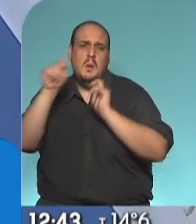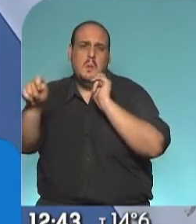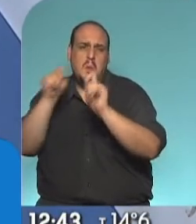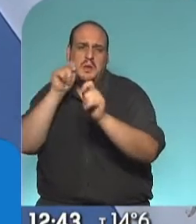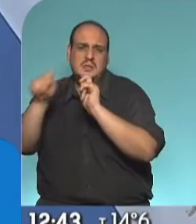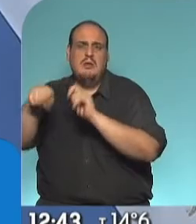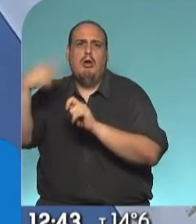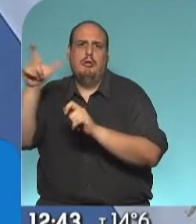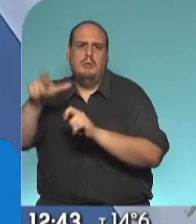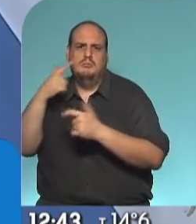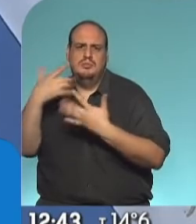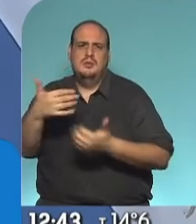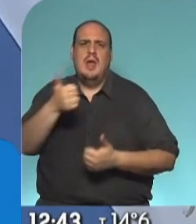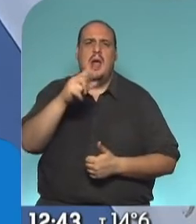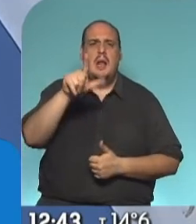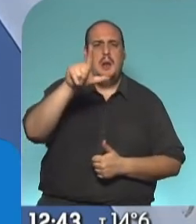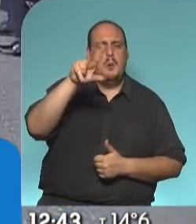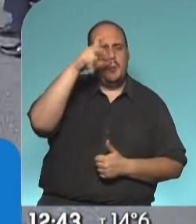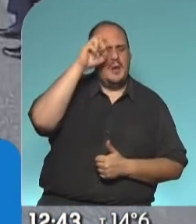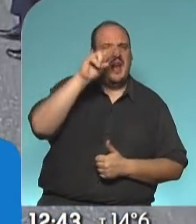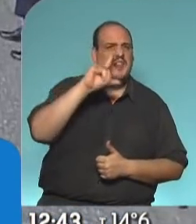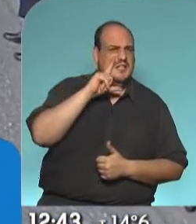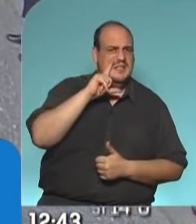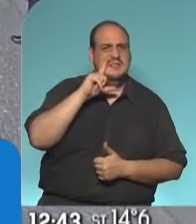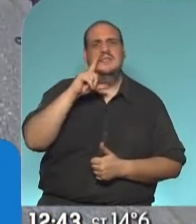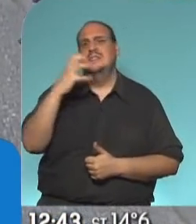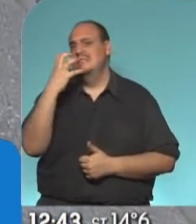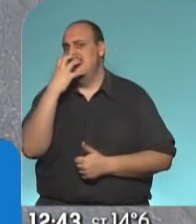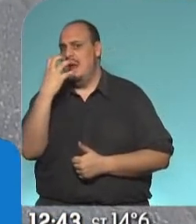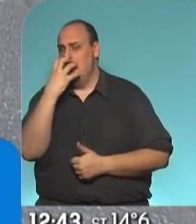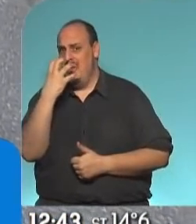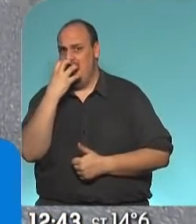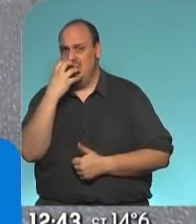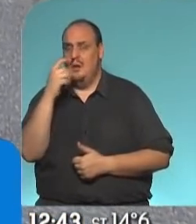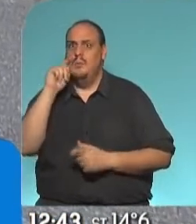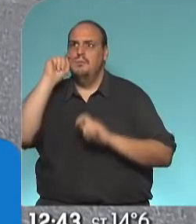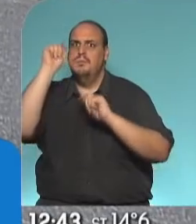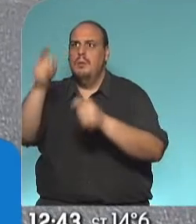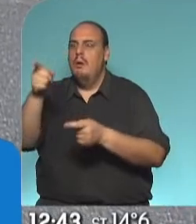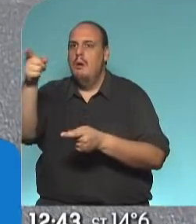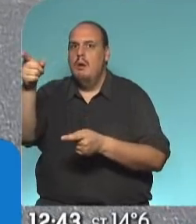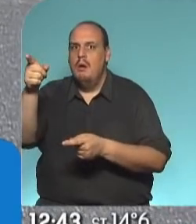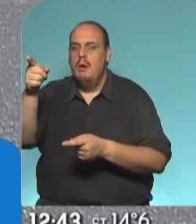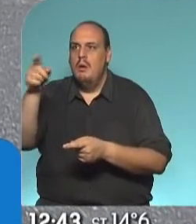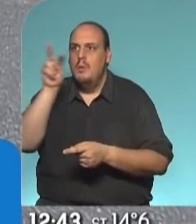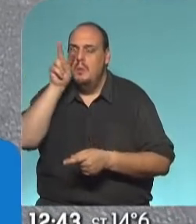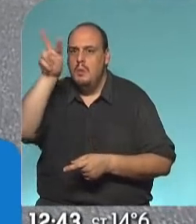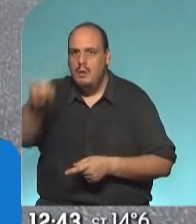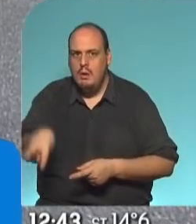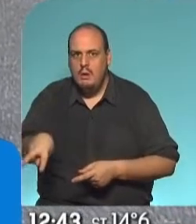otros grandes como Alberdi, como Sarmiento, que quedaron impactados de ver a semejante general